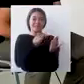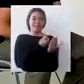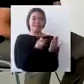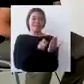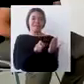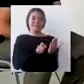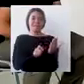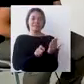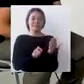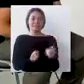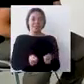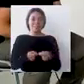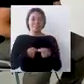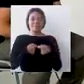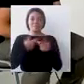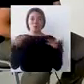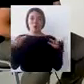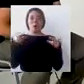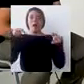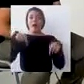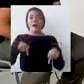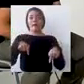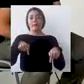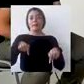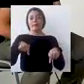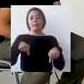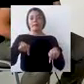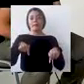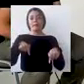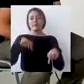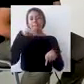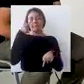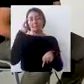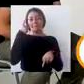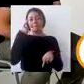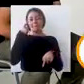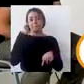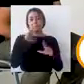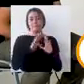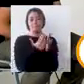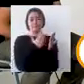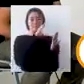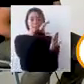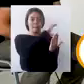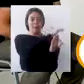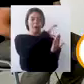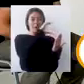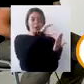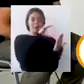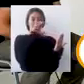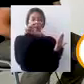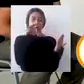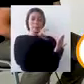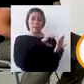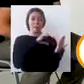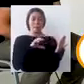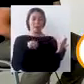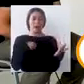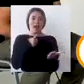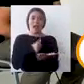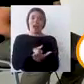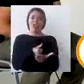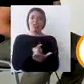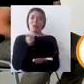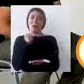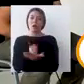y publicadas aquí en Pereira de novela gráfica. Recuerdo que salió... Con el fondo editorial. Creo que era